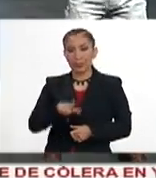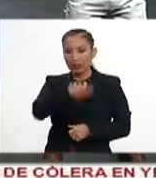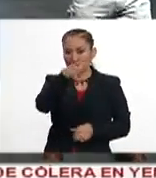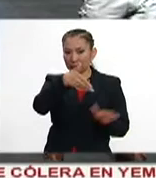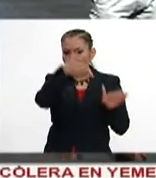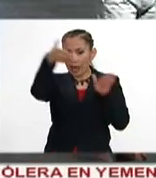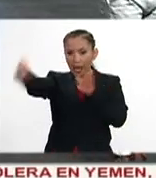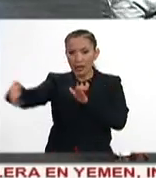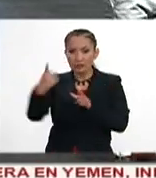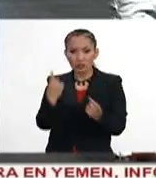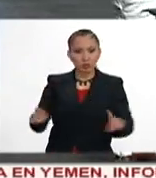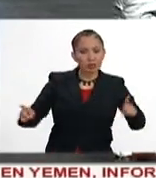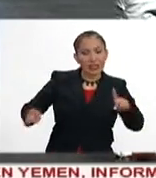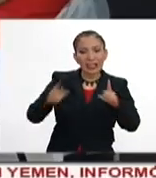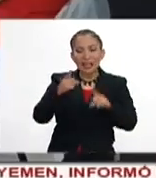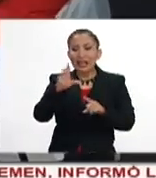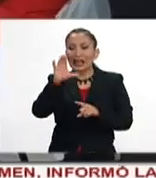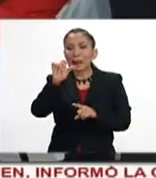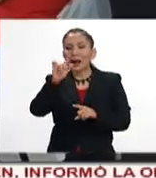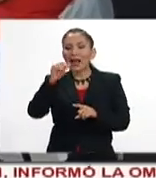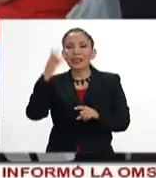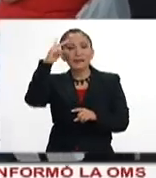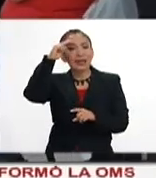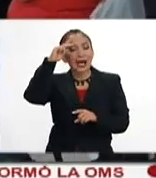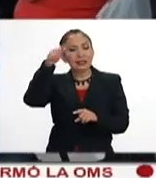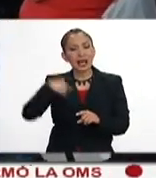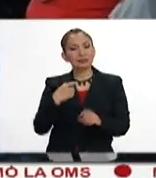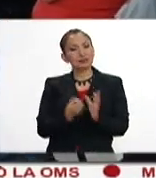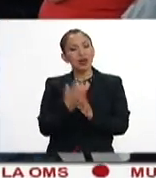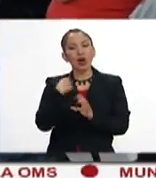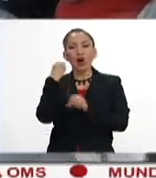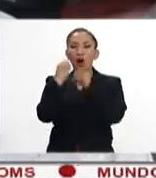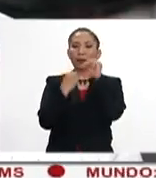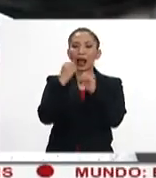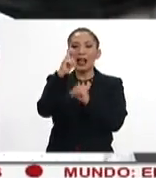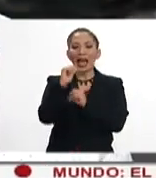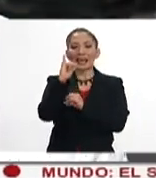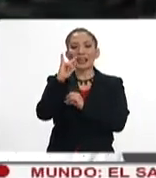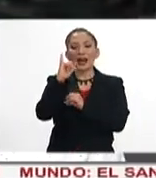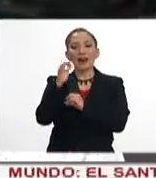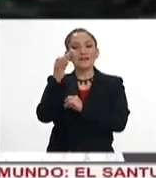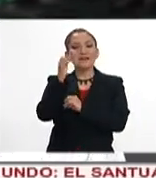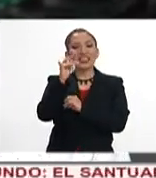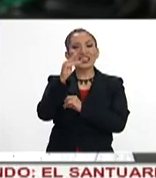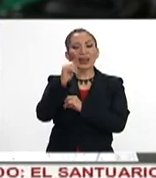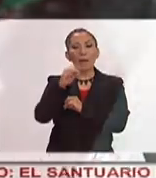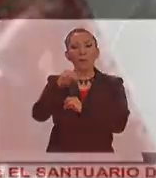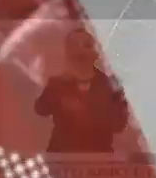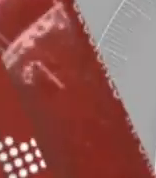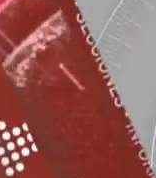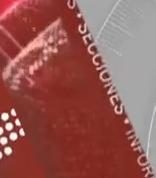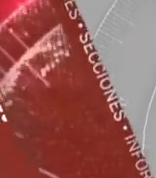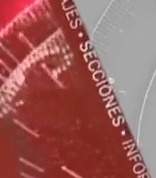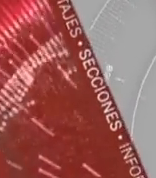Más adelante, la Orquesta de Cámara de Bellas Artes estrenará la ópera La ingenua fingida de Mozart.